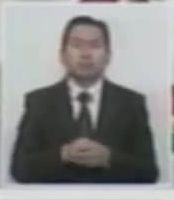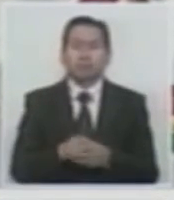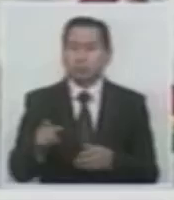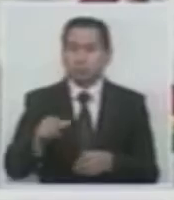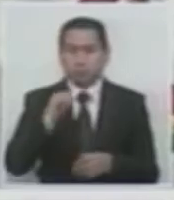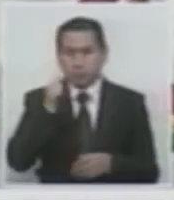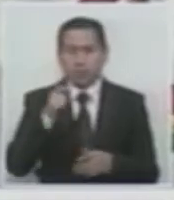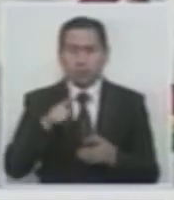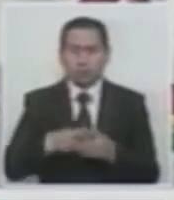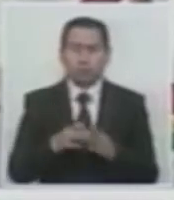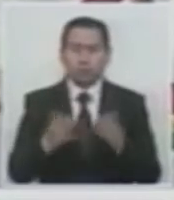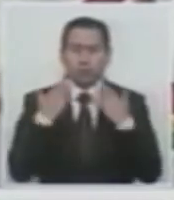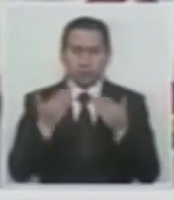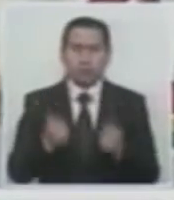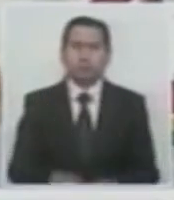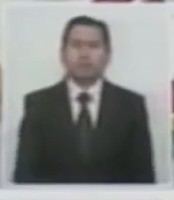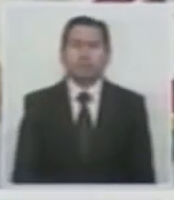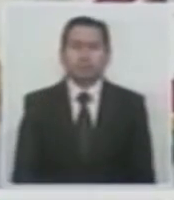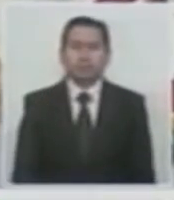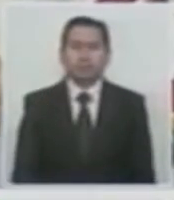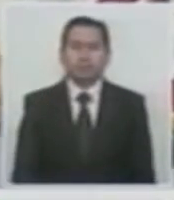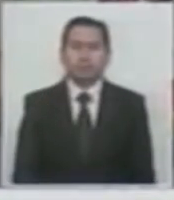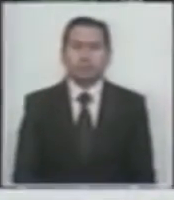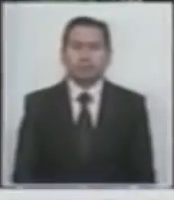día de mañana muchas gracias